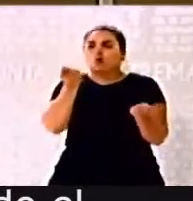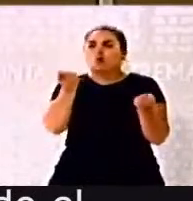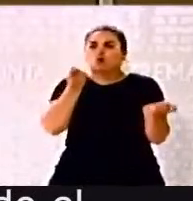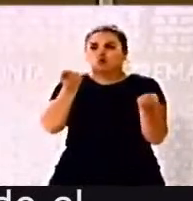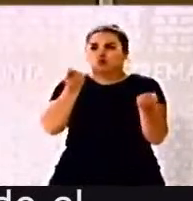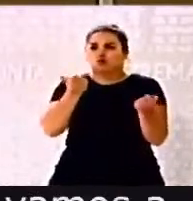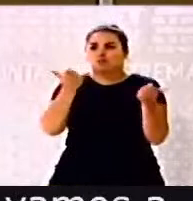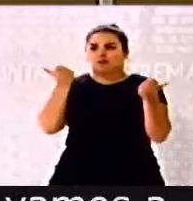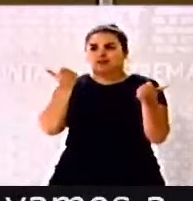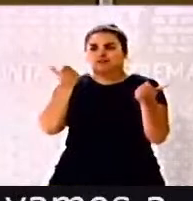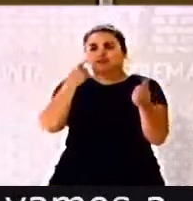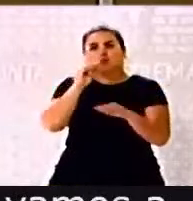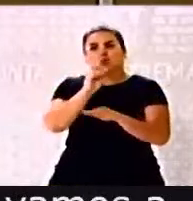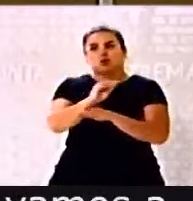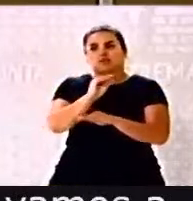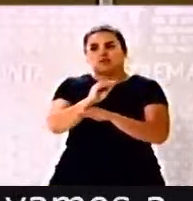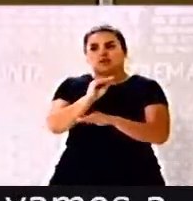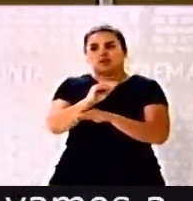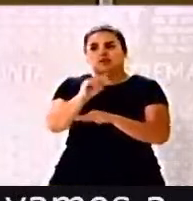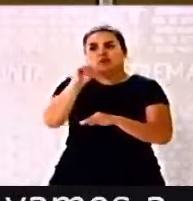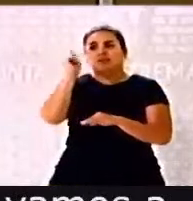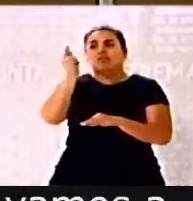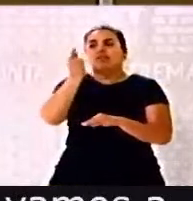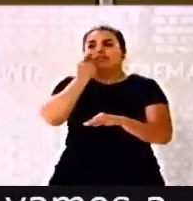extremar las precauciones detectando